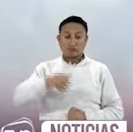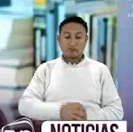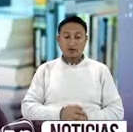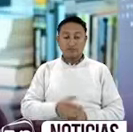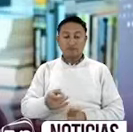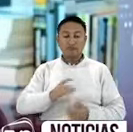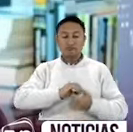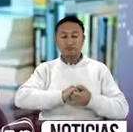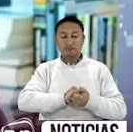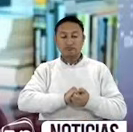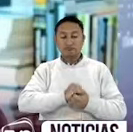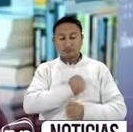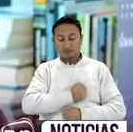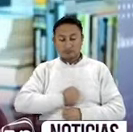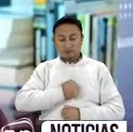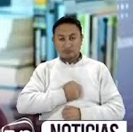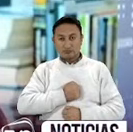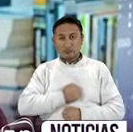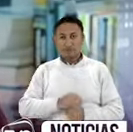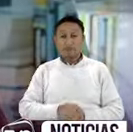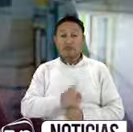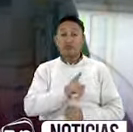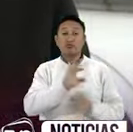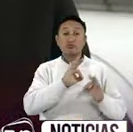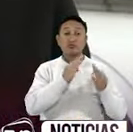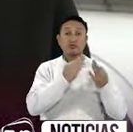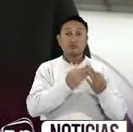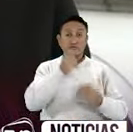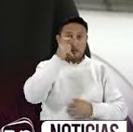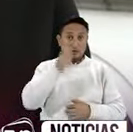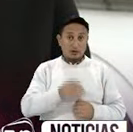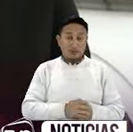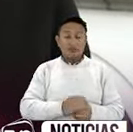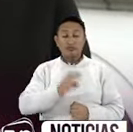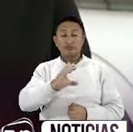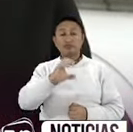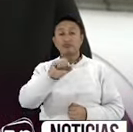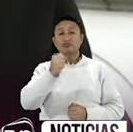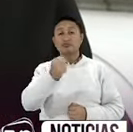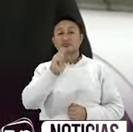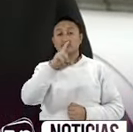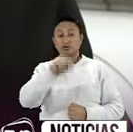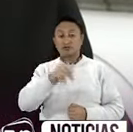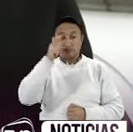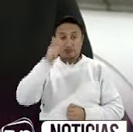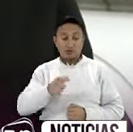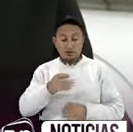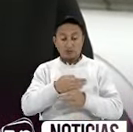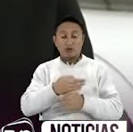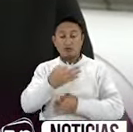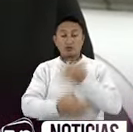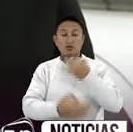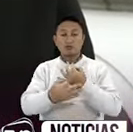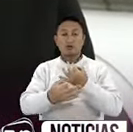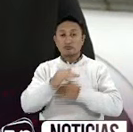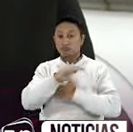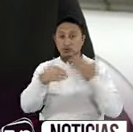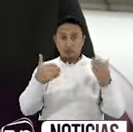sus condolencias a los familiares del fiscal César Suárez. La Fiscalía y la Función Judicial en